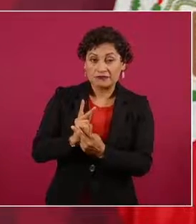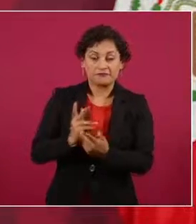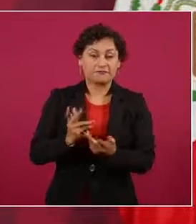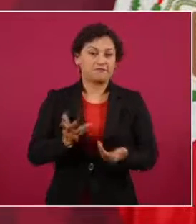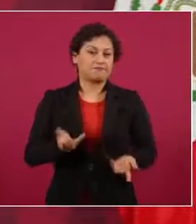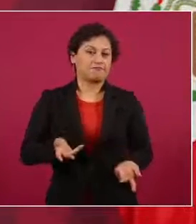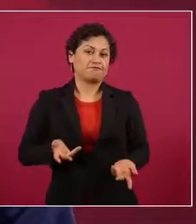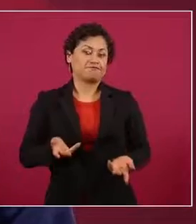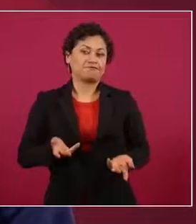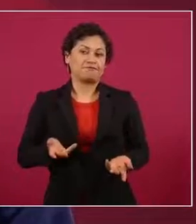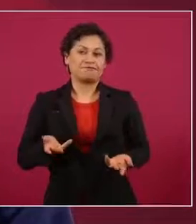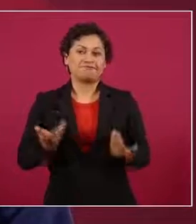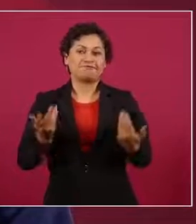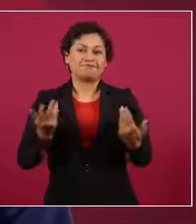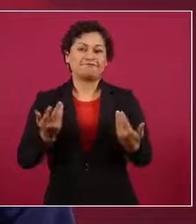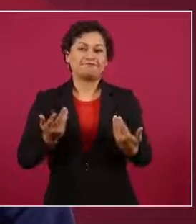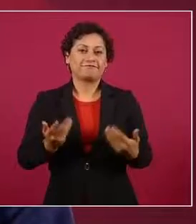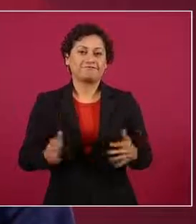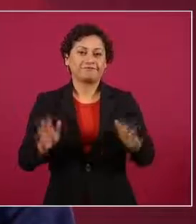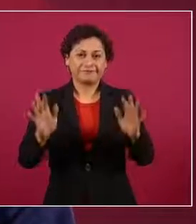bueno